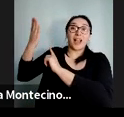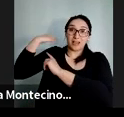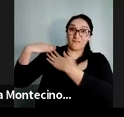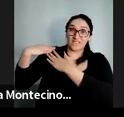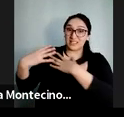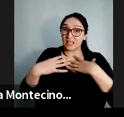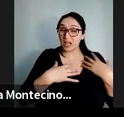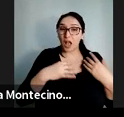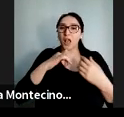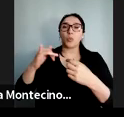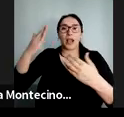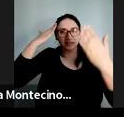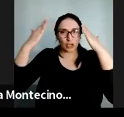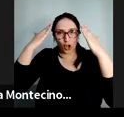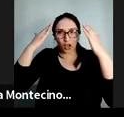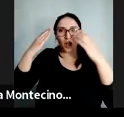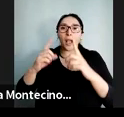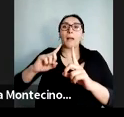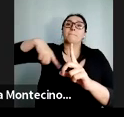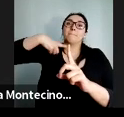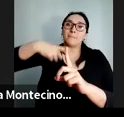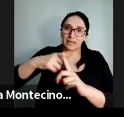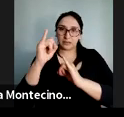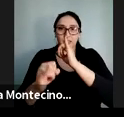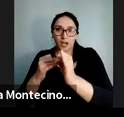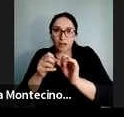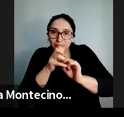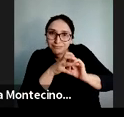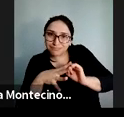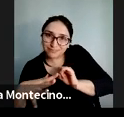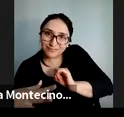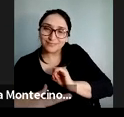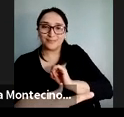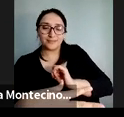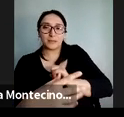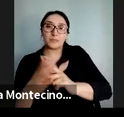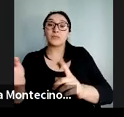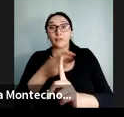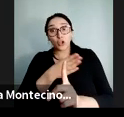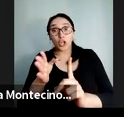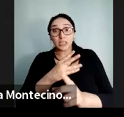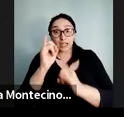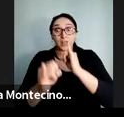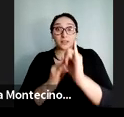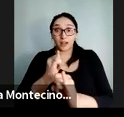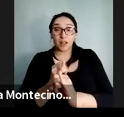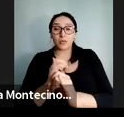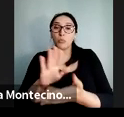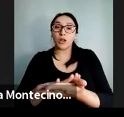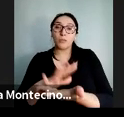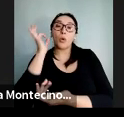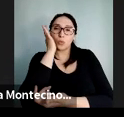y la violencia psicológica. Por ejemplo, en la violencia en Internet que podría estar viviendo una mujer por parte